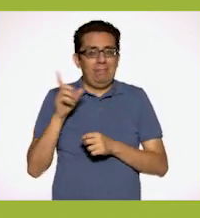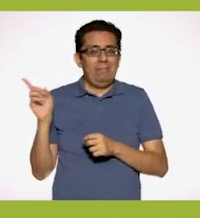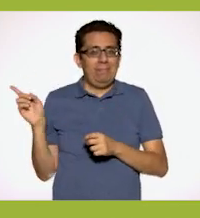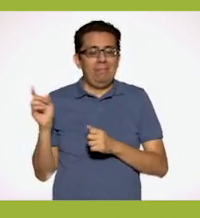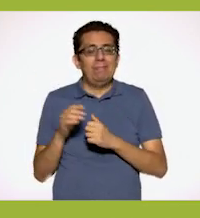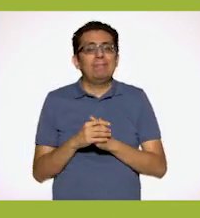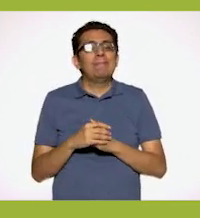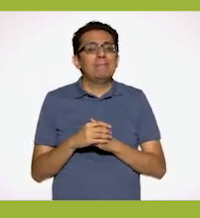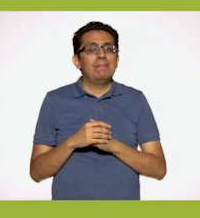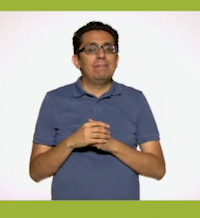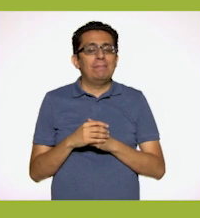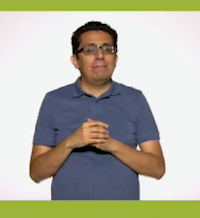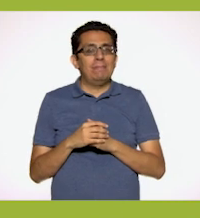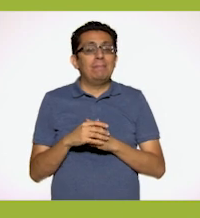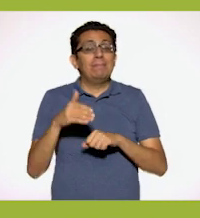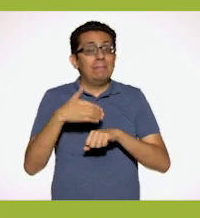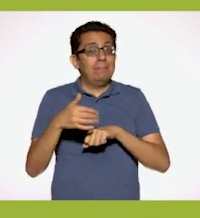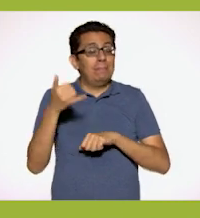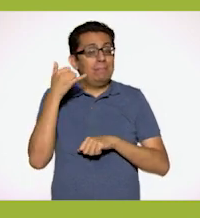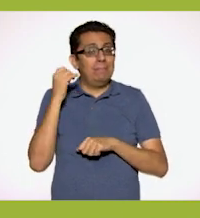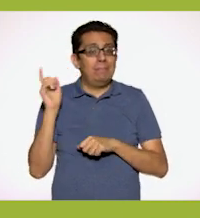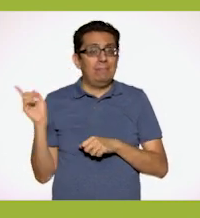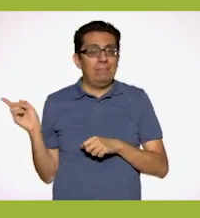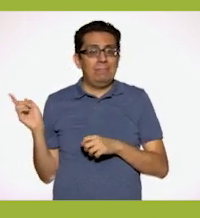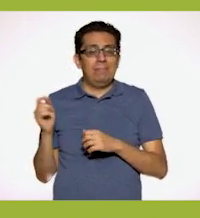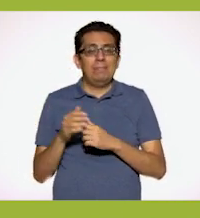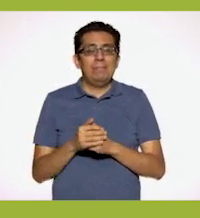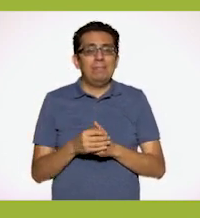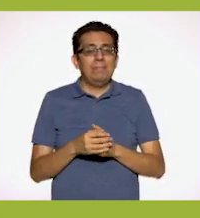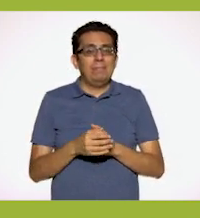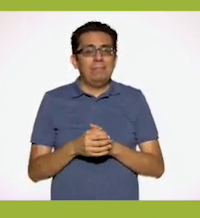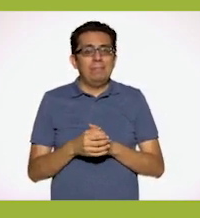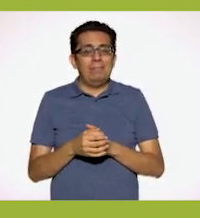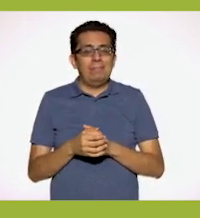@sep.mx. Teléfonos Educatel